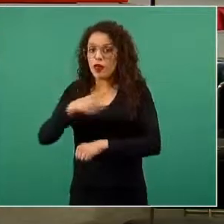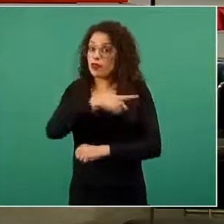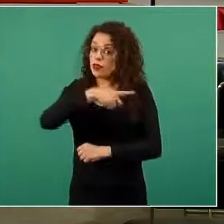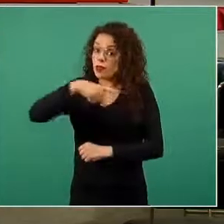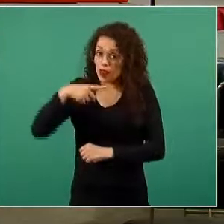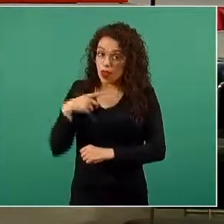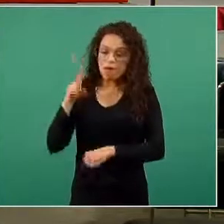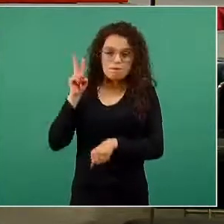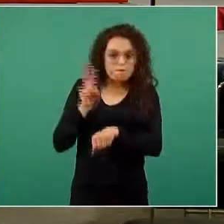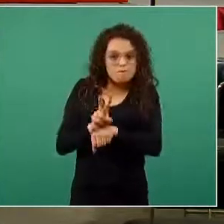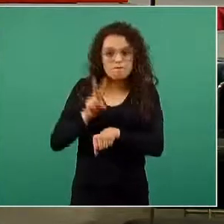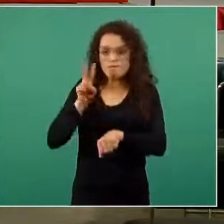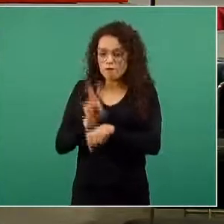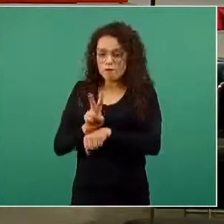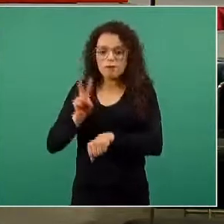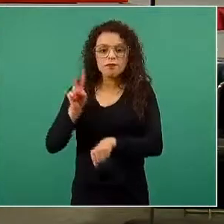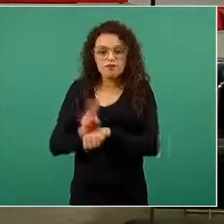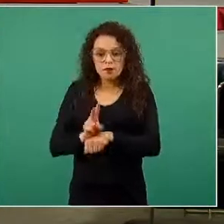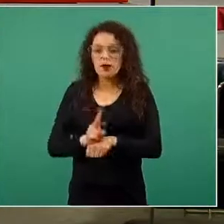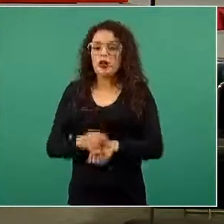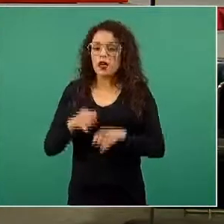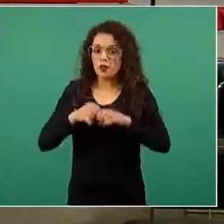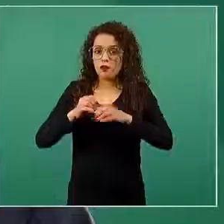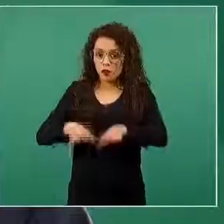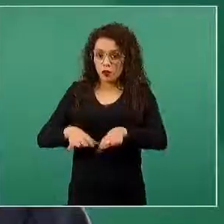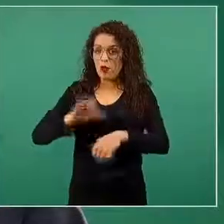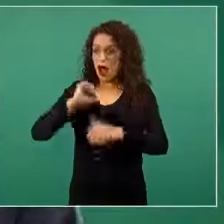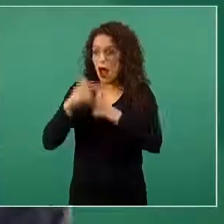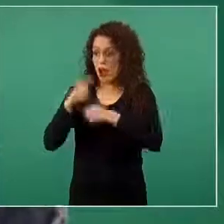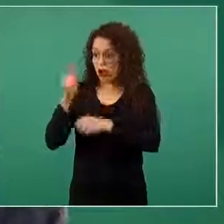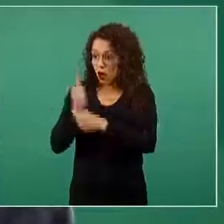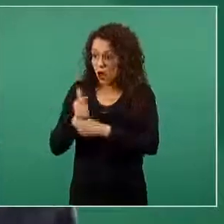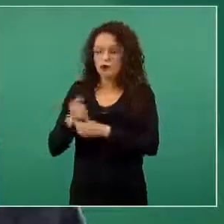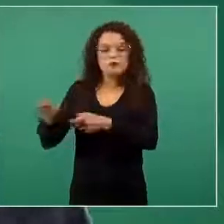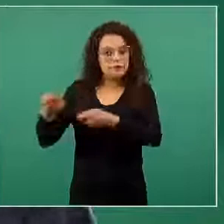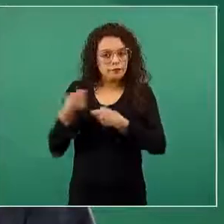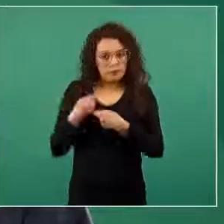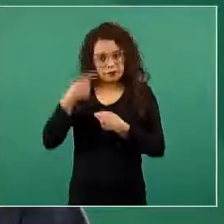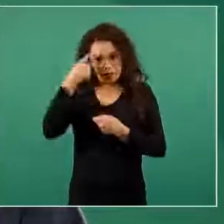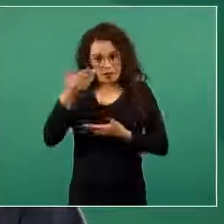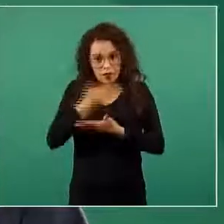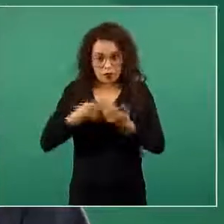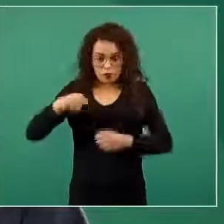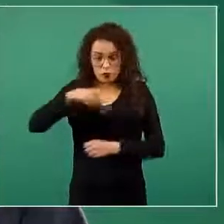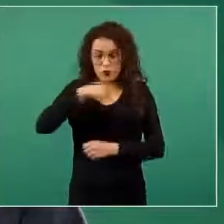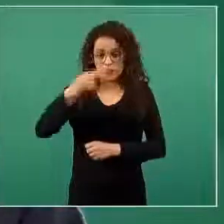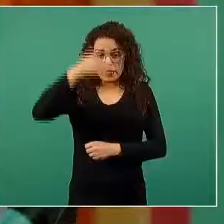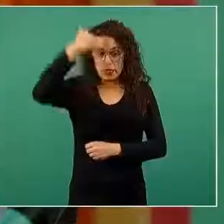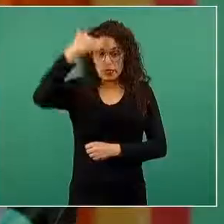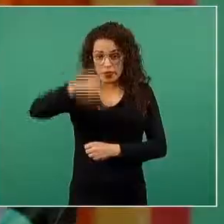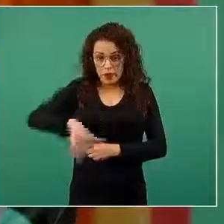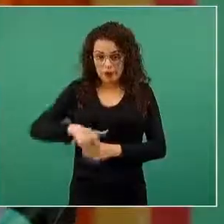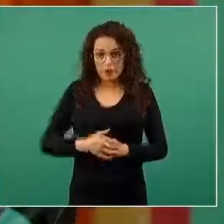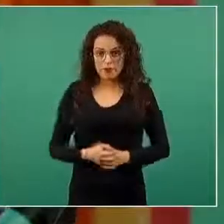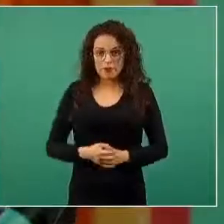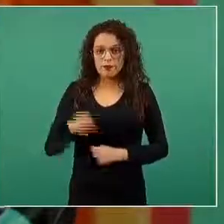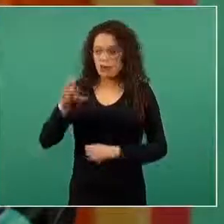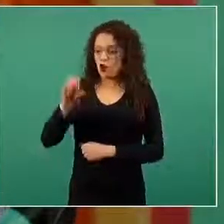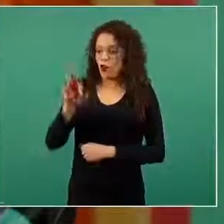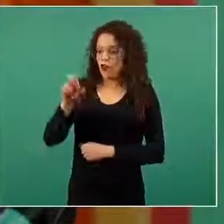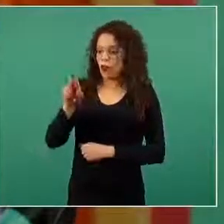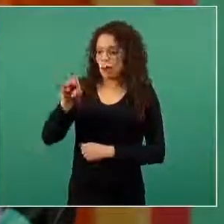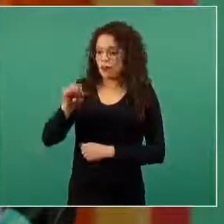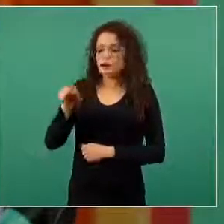hacer farmacovigilancia y compartir la información de farmacovigilancia. Entonces, efectivamente, en el Centro Nacional de Farmacovigilancia de COFEPRIS